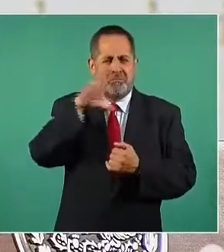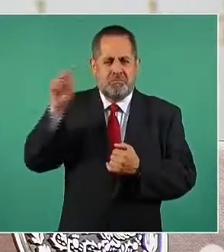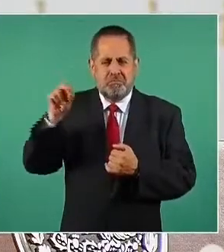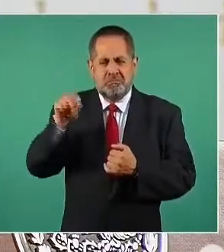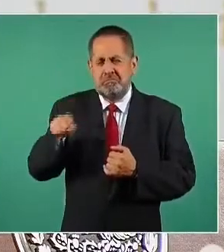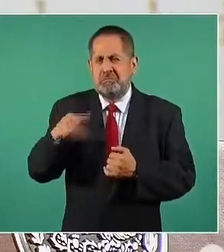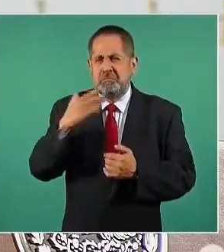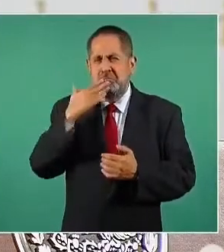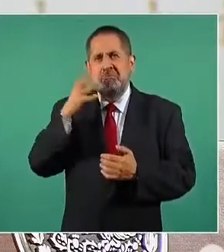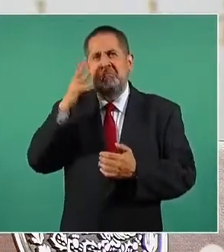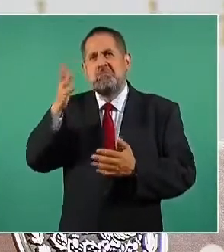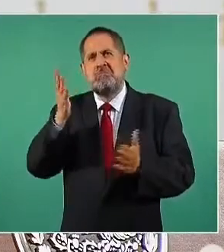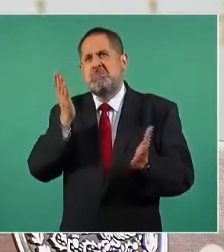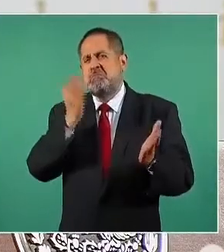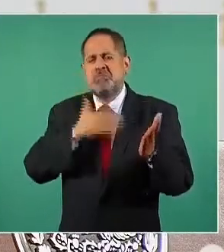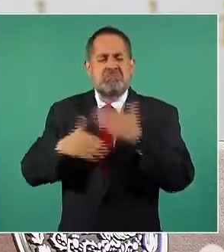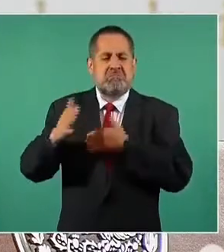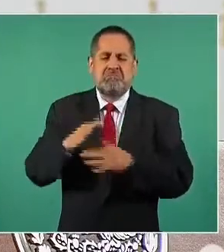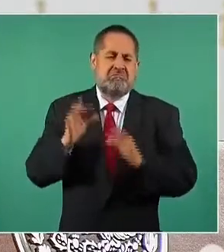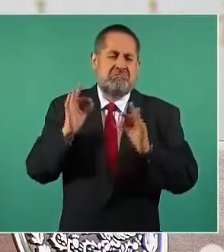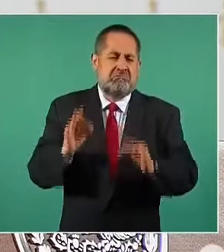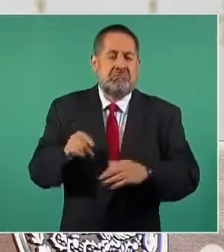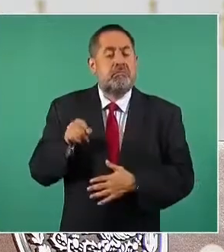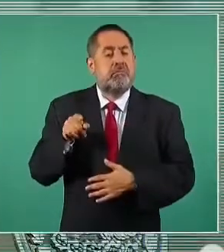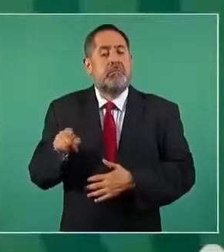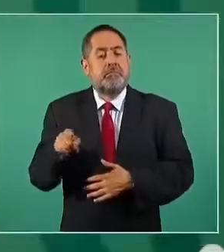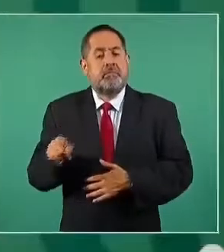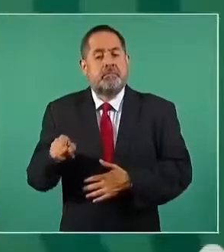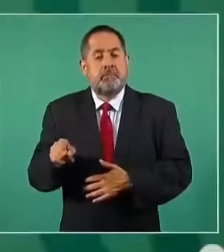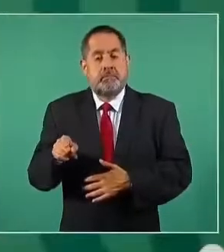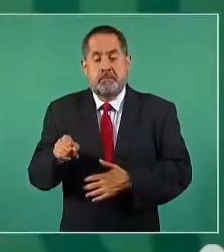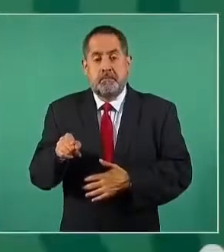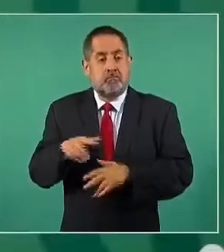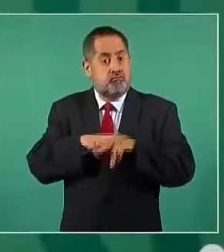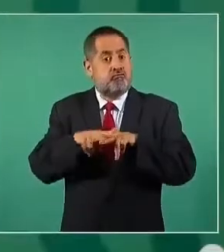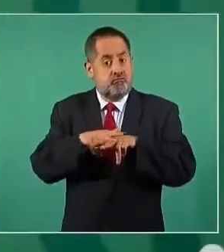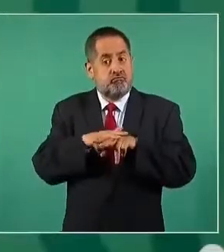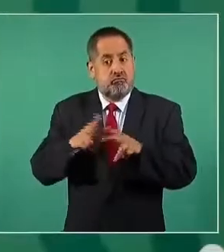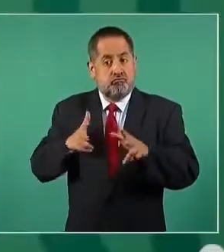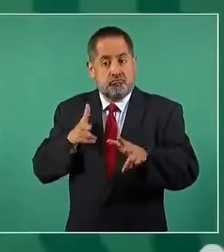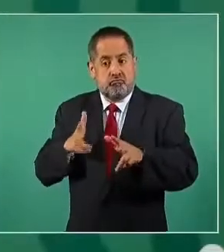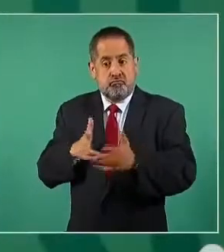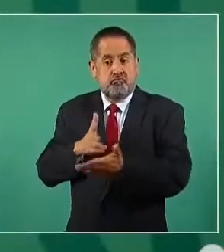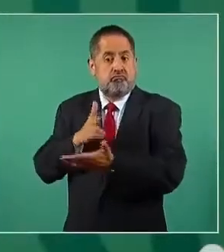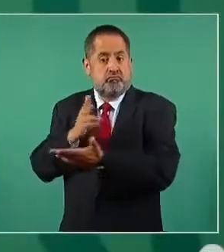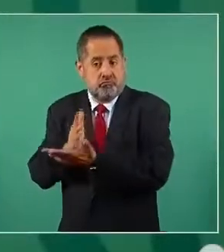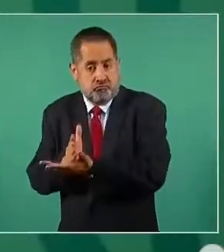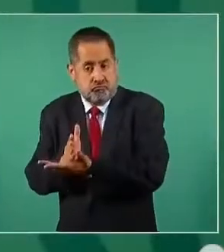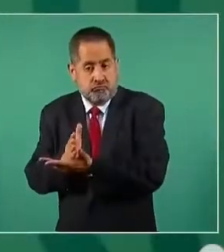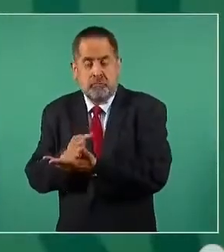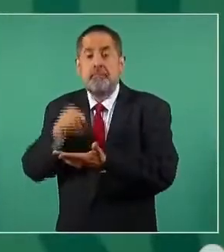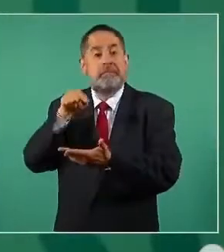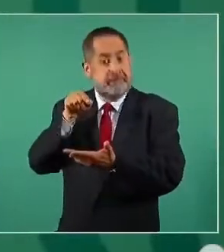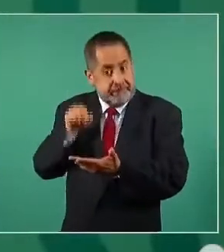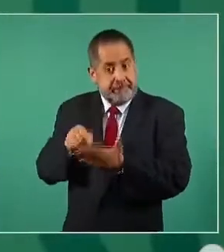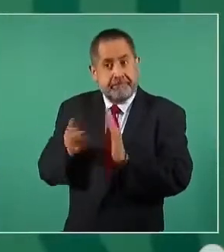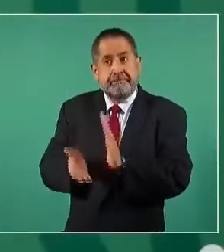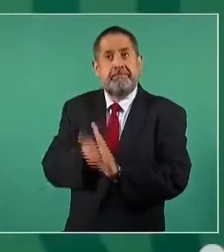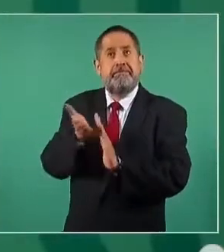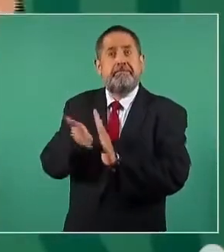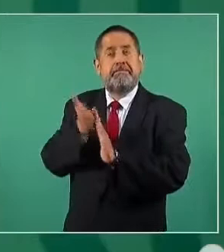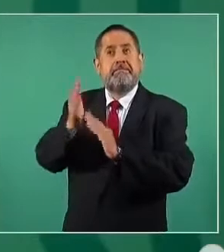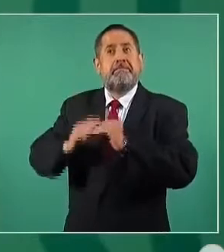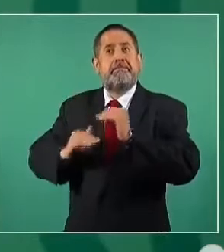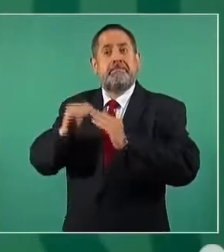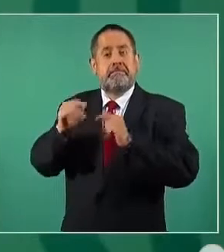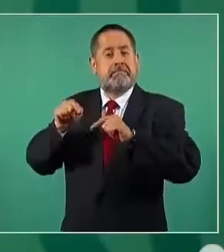futuro. Ahí va a llegar el Tren Maya, ahí se va a construir en